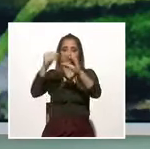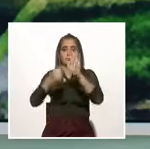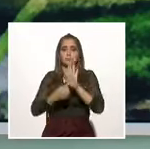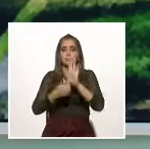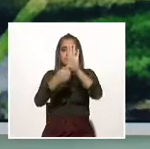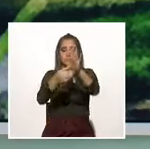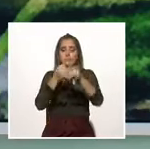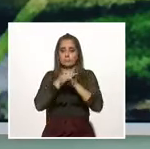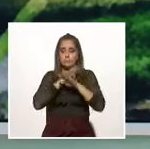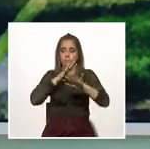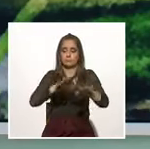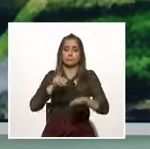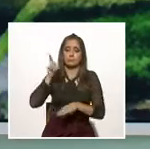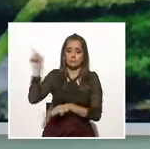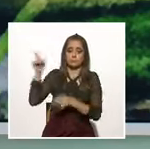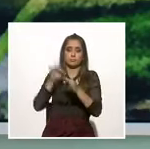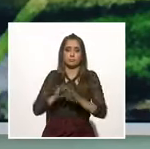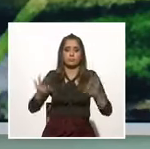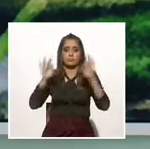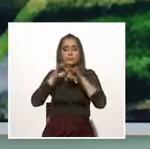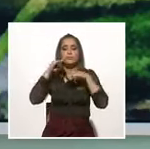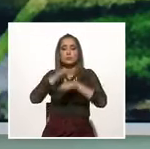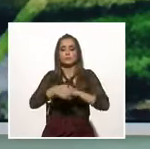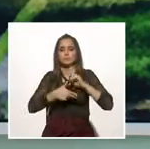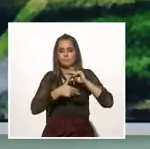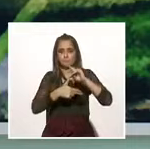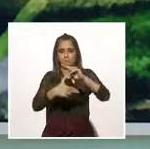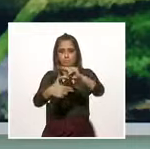esta información sobre ciclones. Veamos.